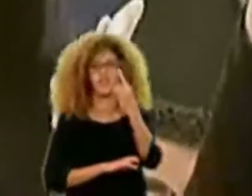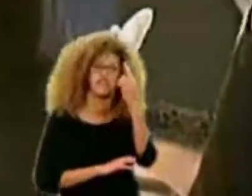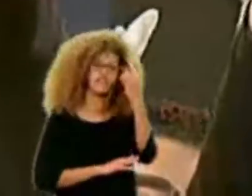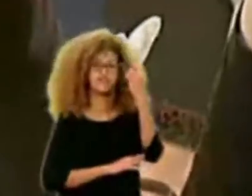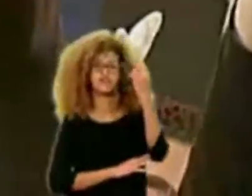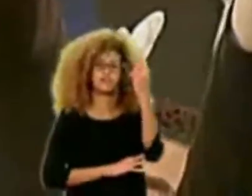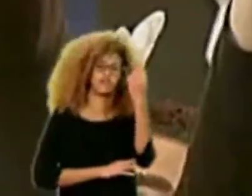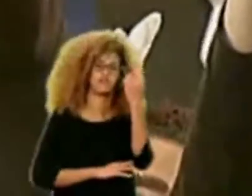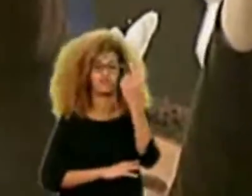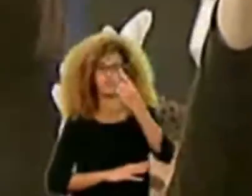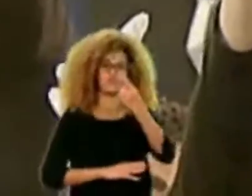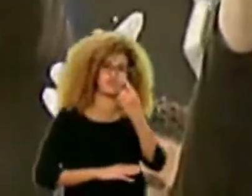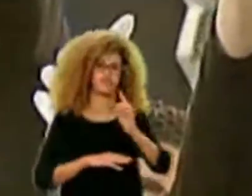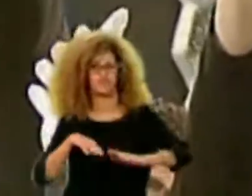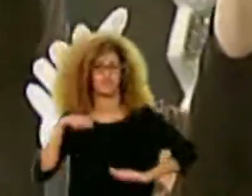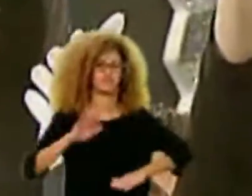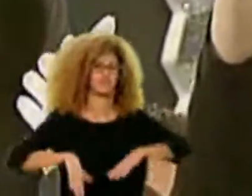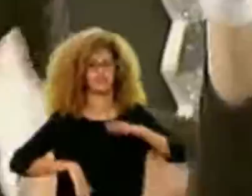importante.